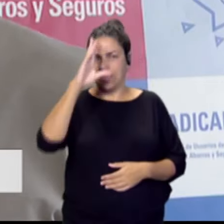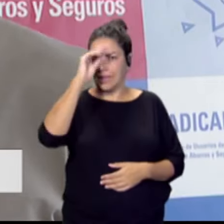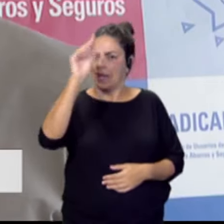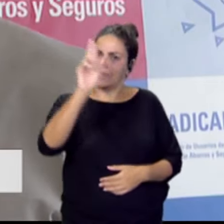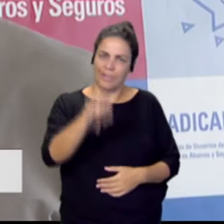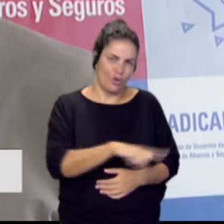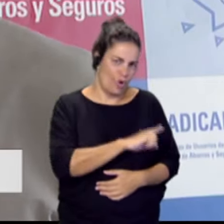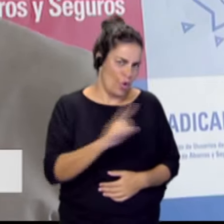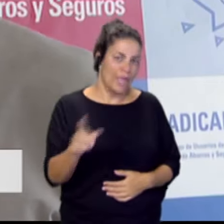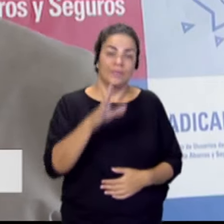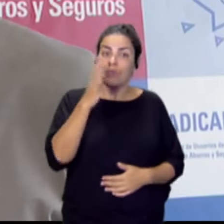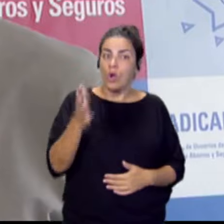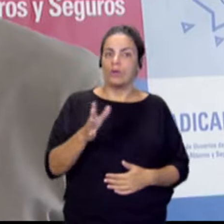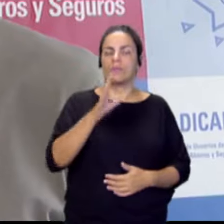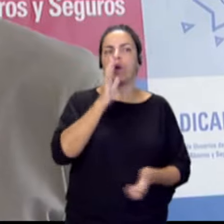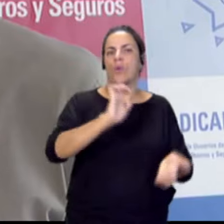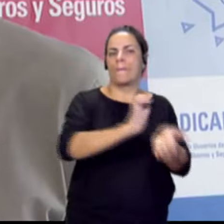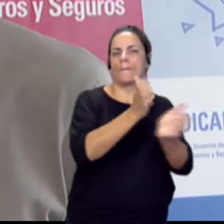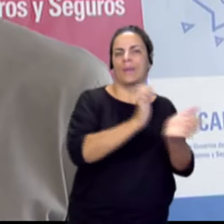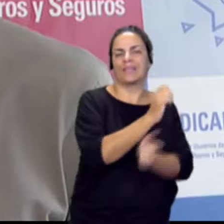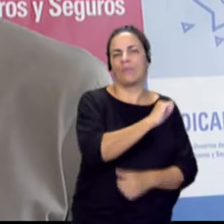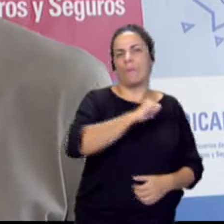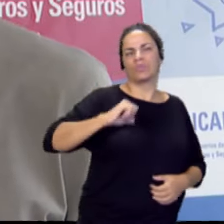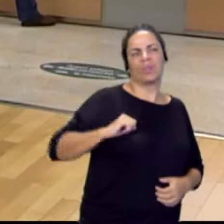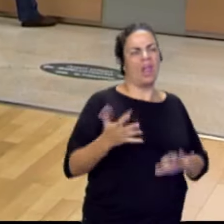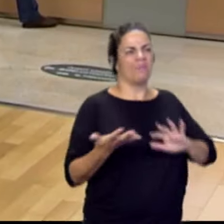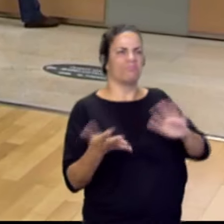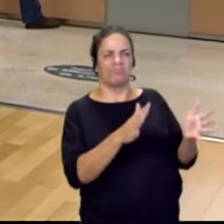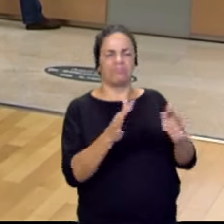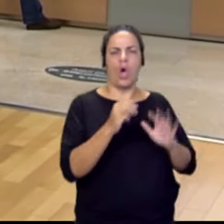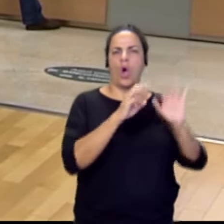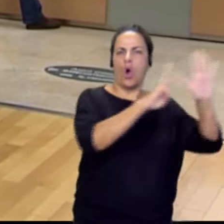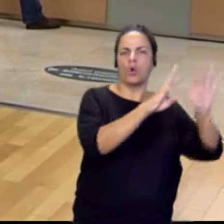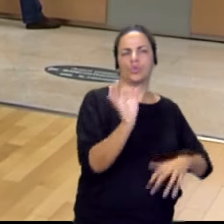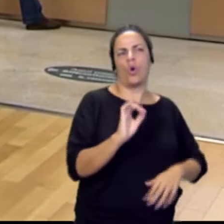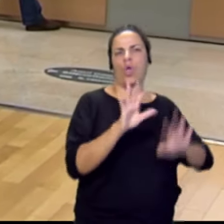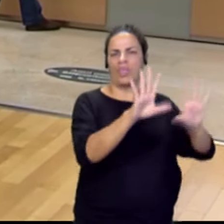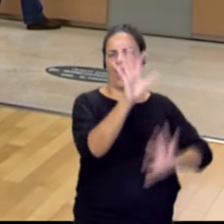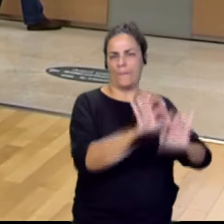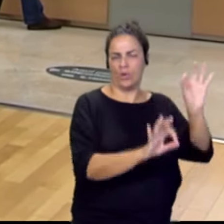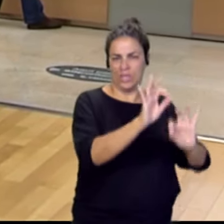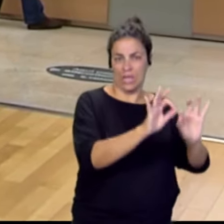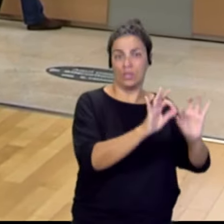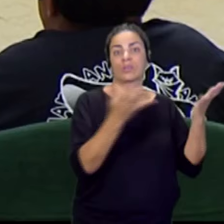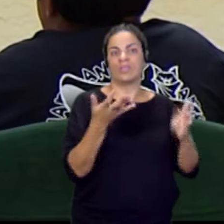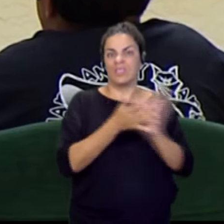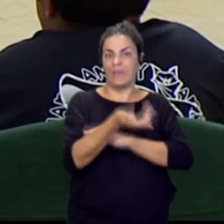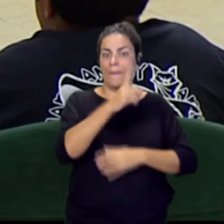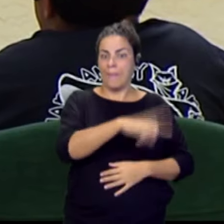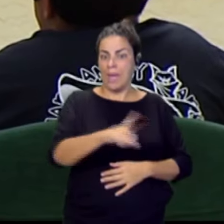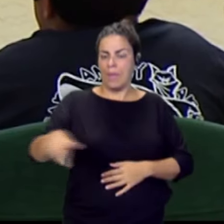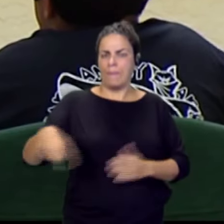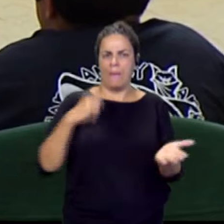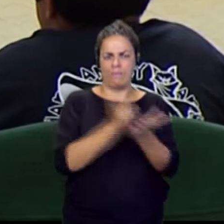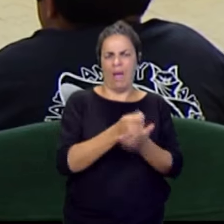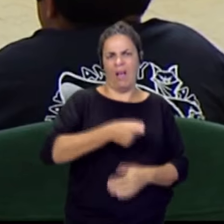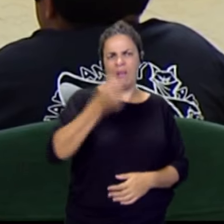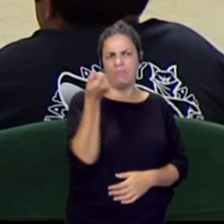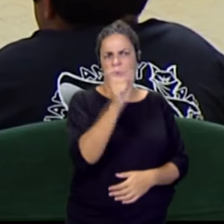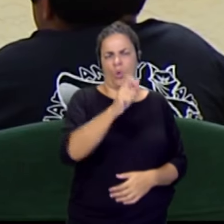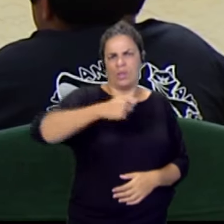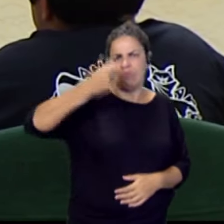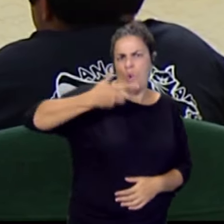préstamo personal está en torno al 8 o 10%, la cuota que vamos a pagar mensualmente, por lo tanto, es muy elevada.